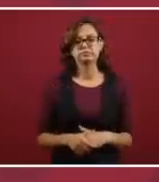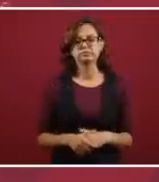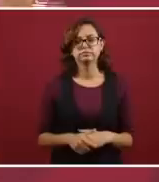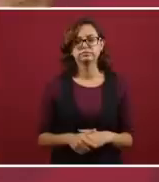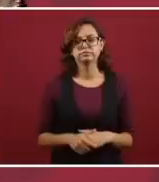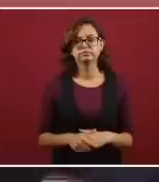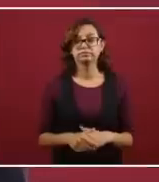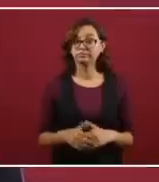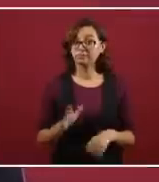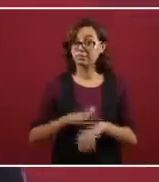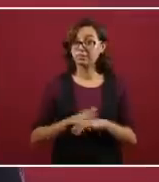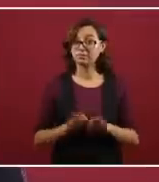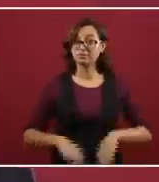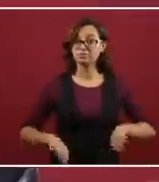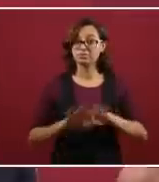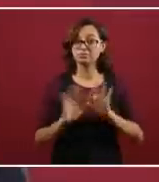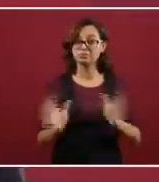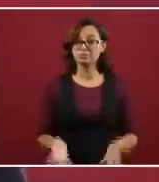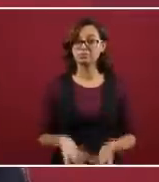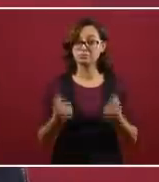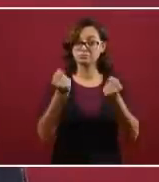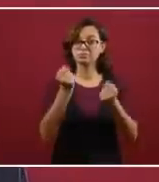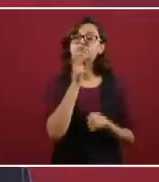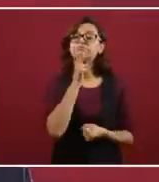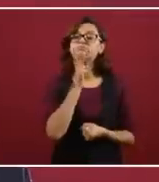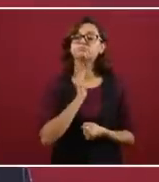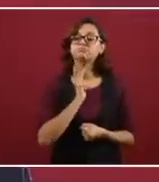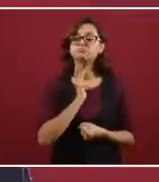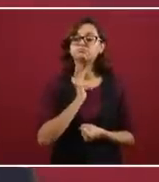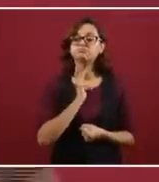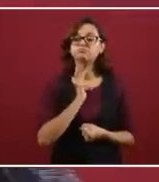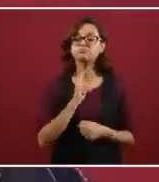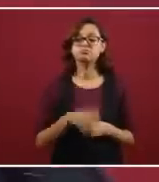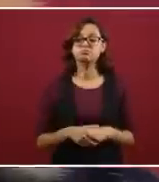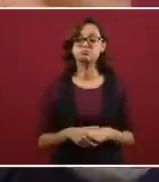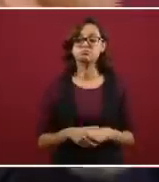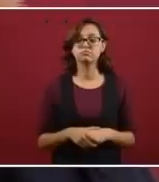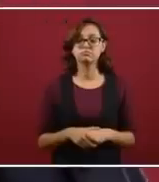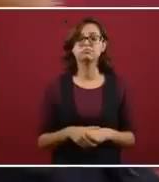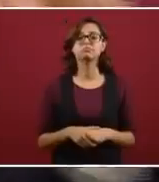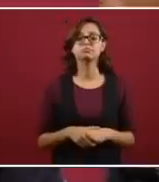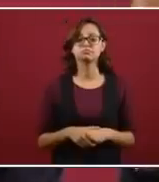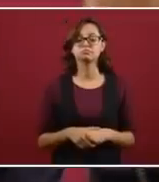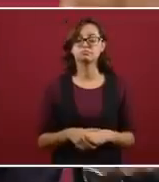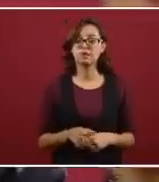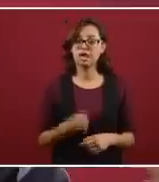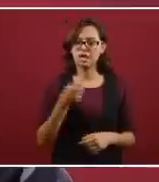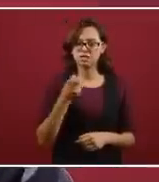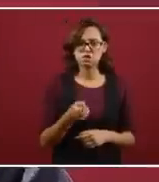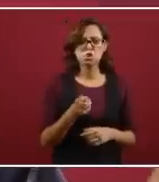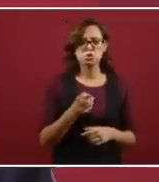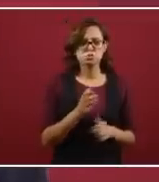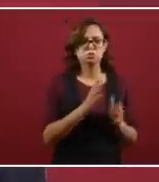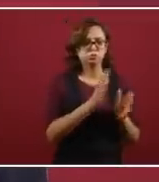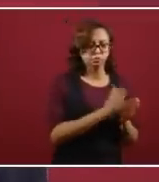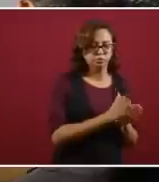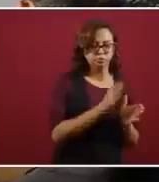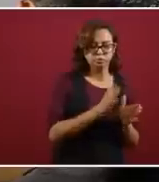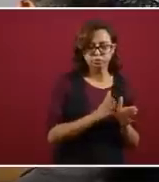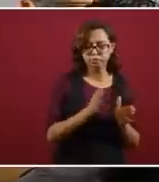el petróleo, la recuperación del petróleo. Entonces, así va a ser